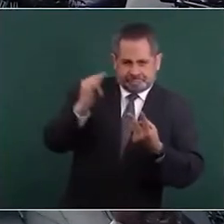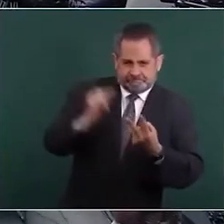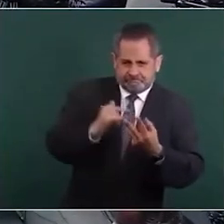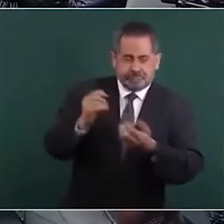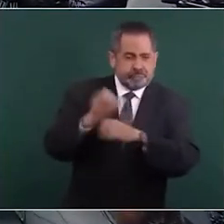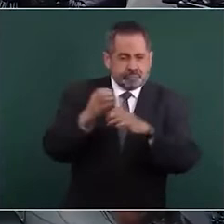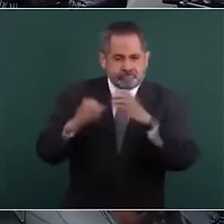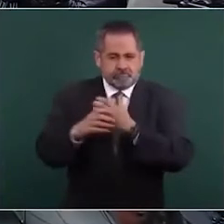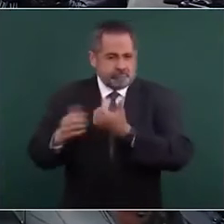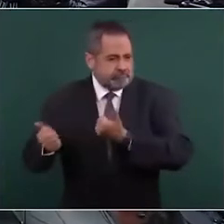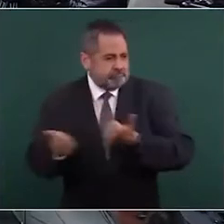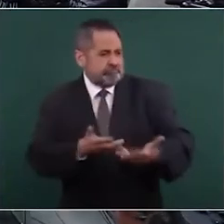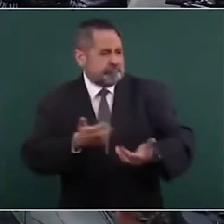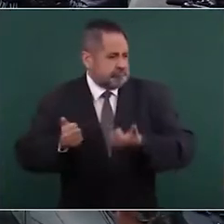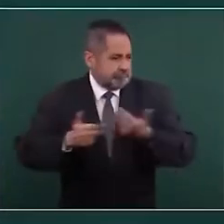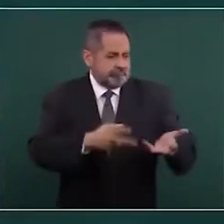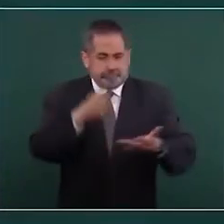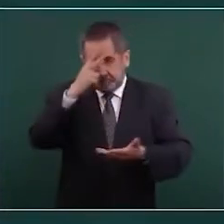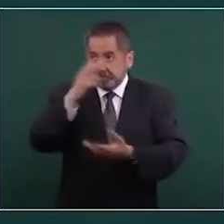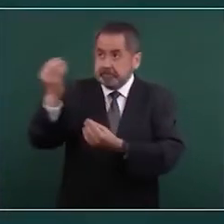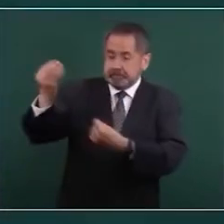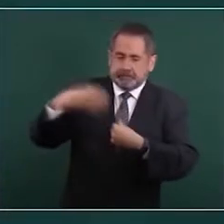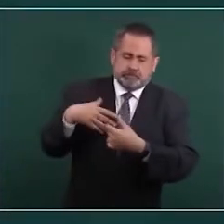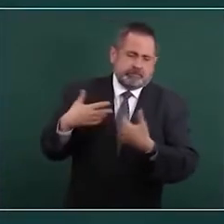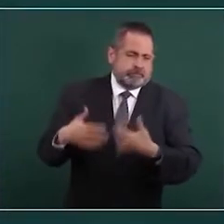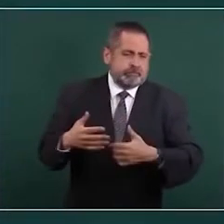con equipos de China.